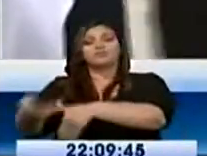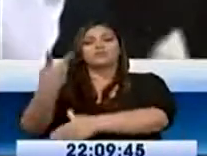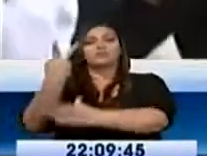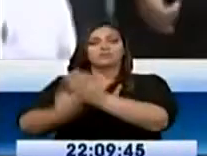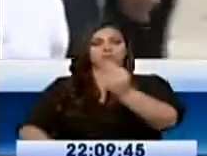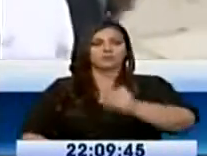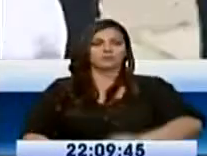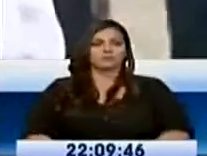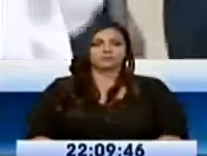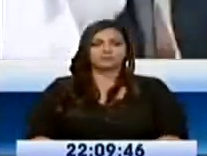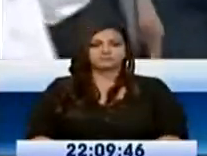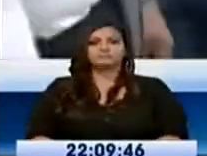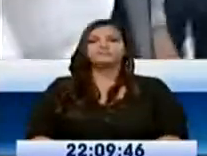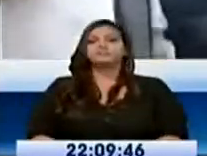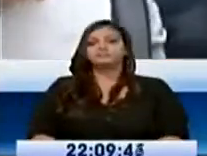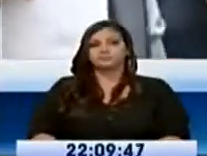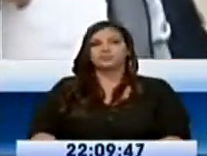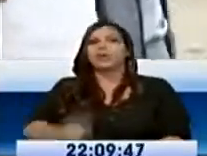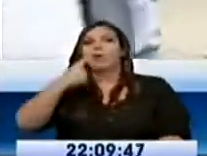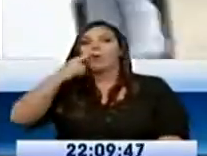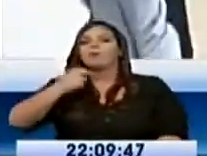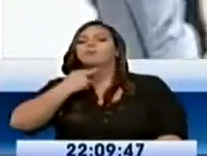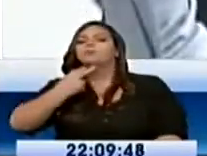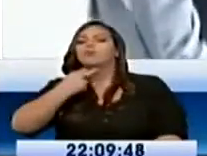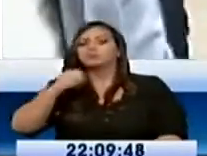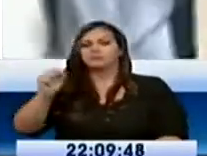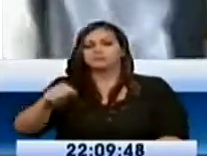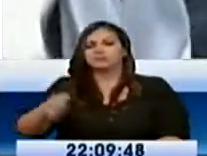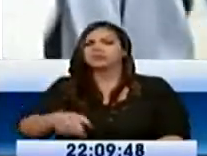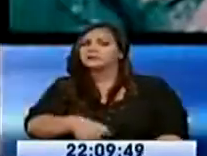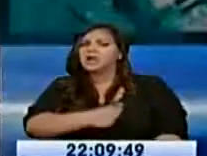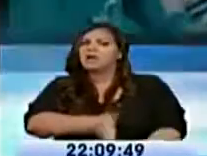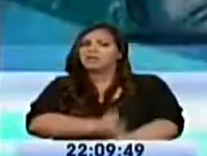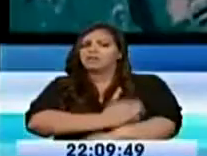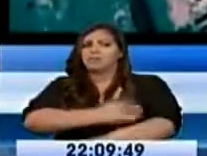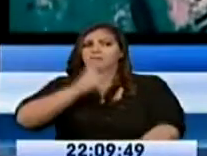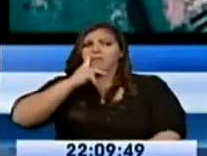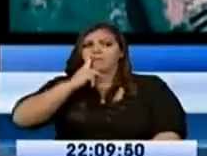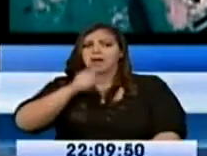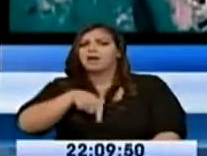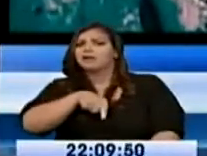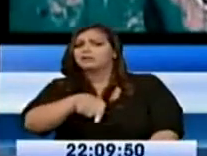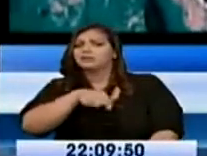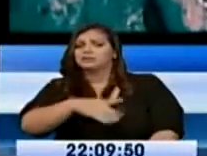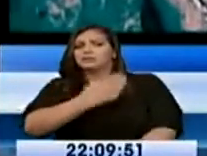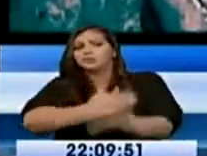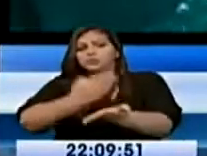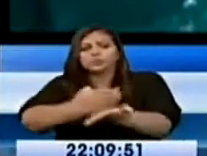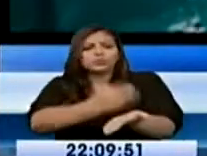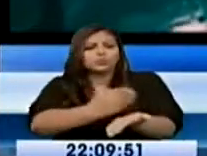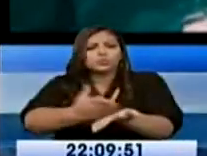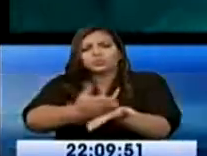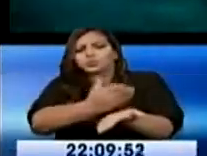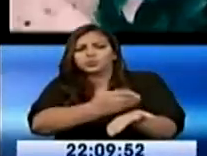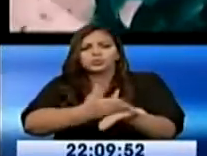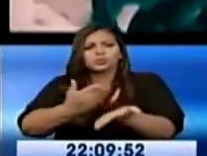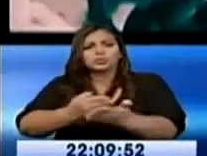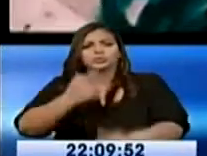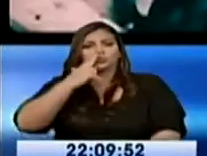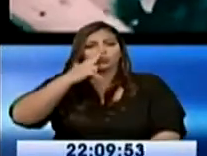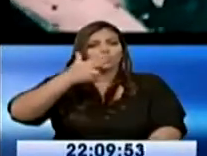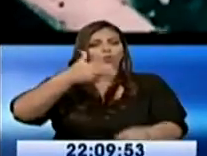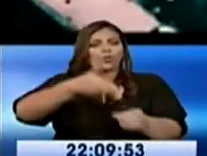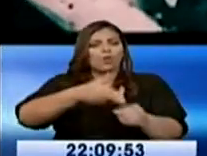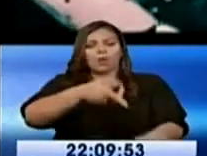viene aquí, se le zafó el fugaz, hizo derretir la manguera y salió gas. Y esto se prendió, aquí no pudo salir mi